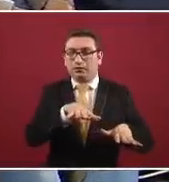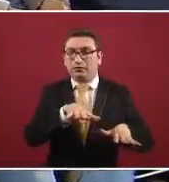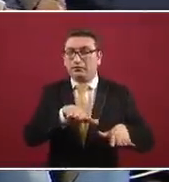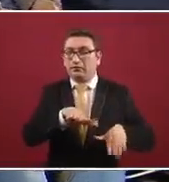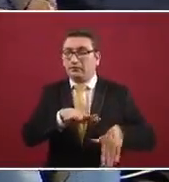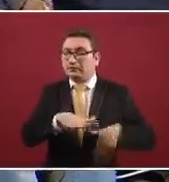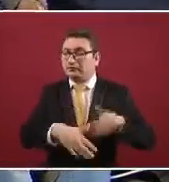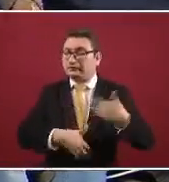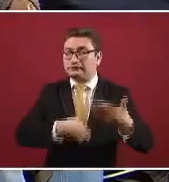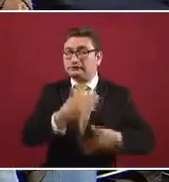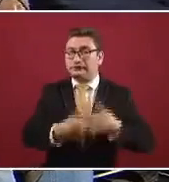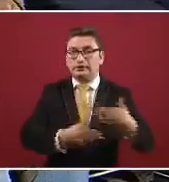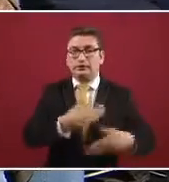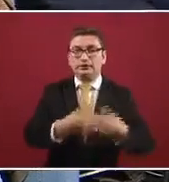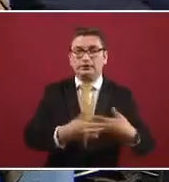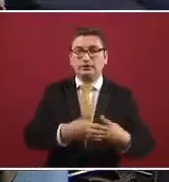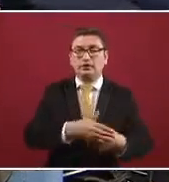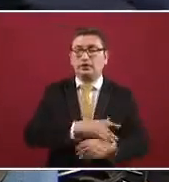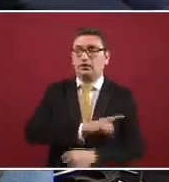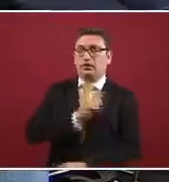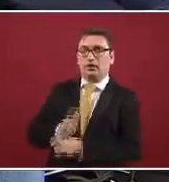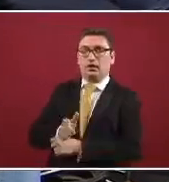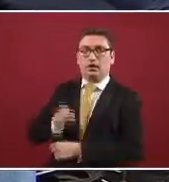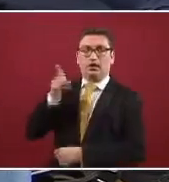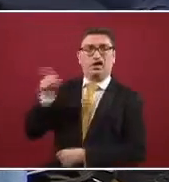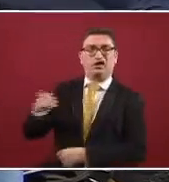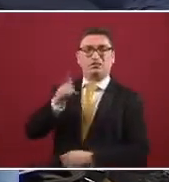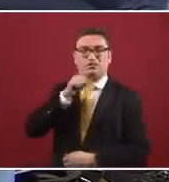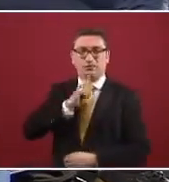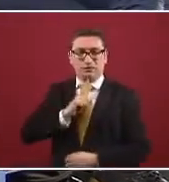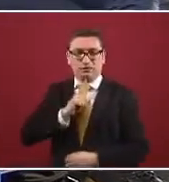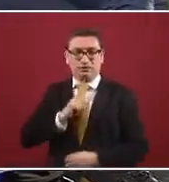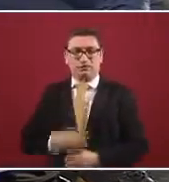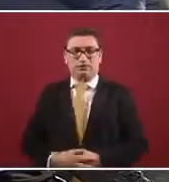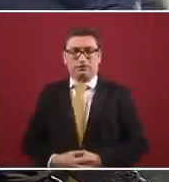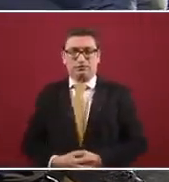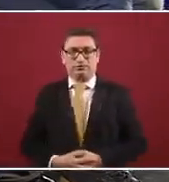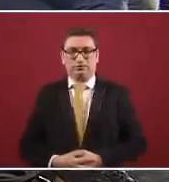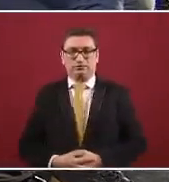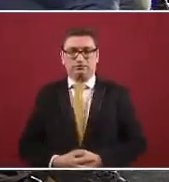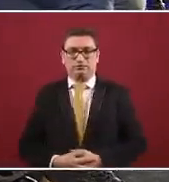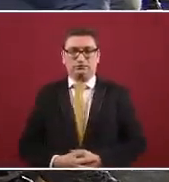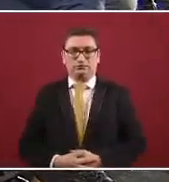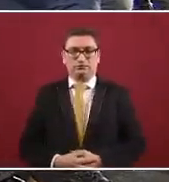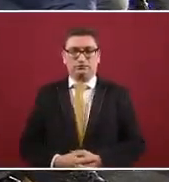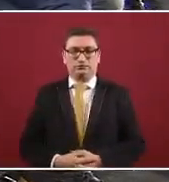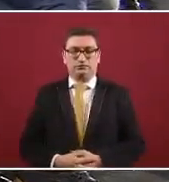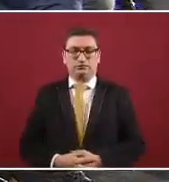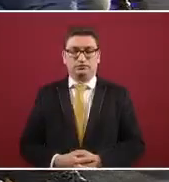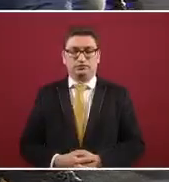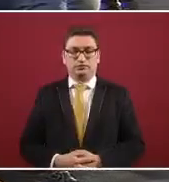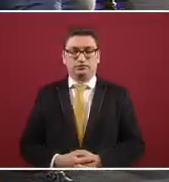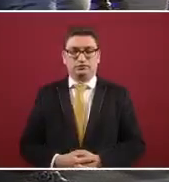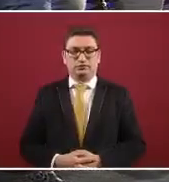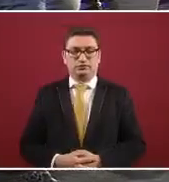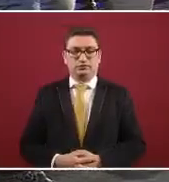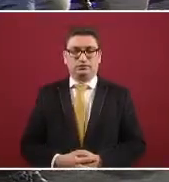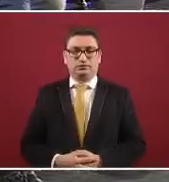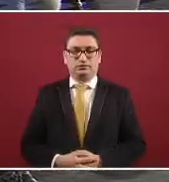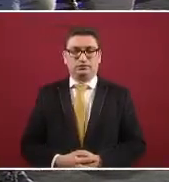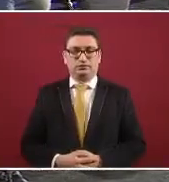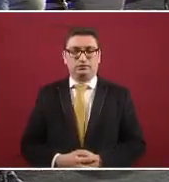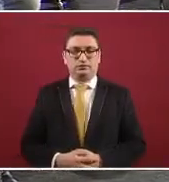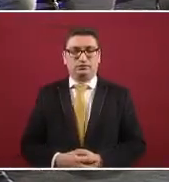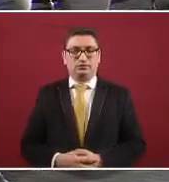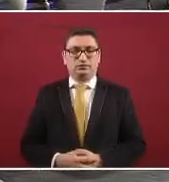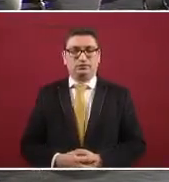queda en evidencia lo de la longaniza, por ejemplo. ¿Cómo les fue